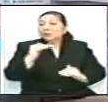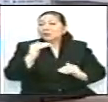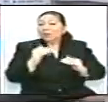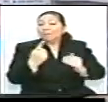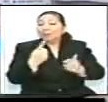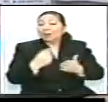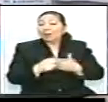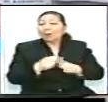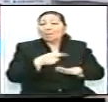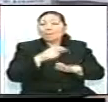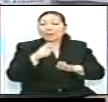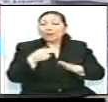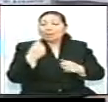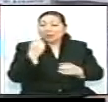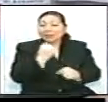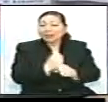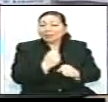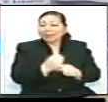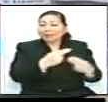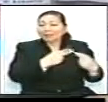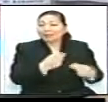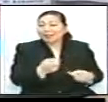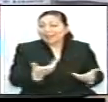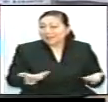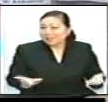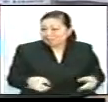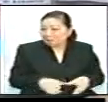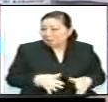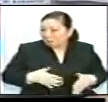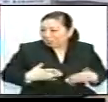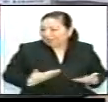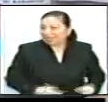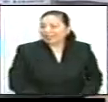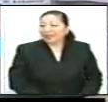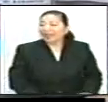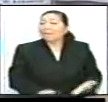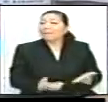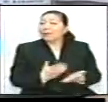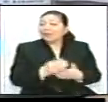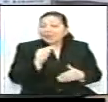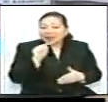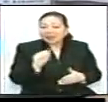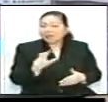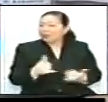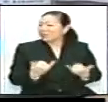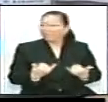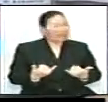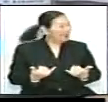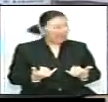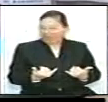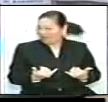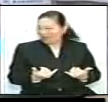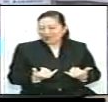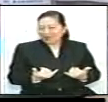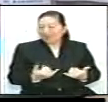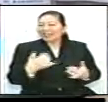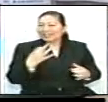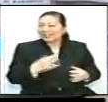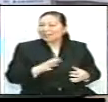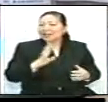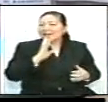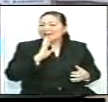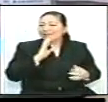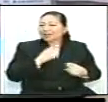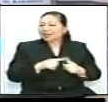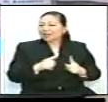como profesionales para desempeñar los cargos. Y el problema está ahí, esto no es de ahora. Esto lo hemos hablado nosotros a través de